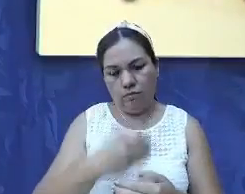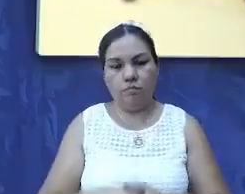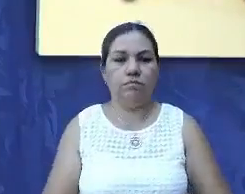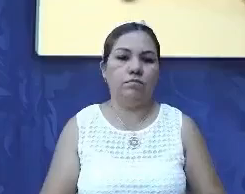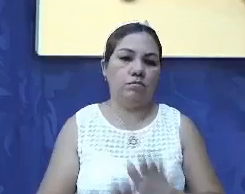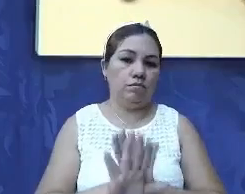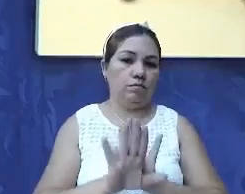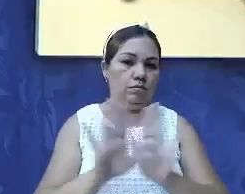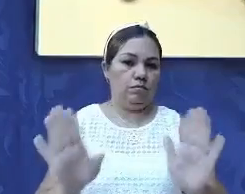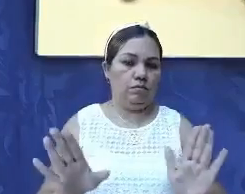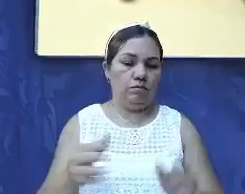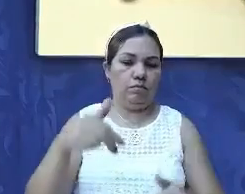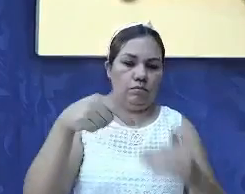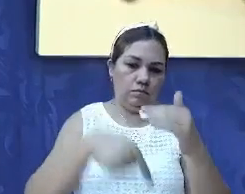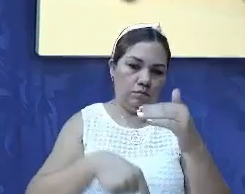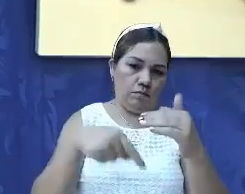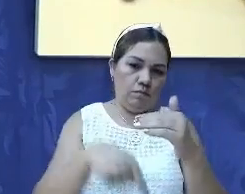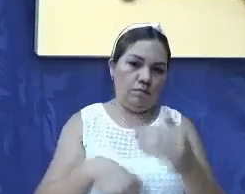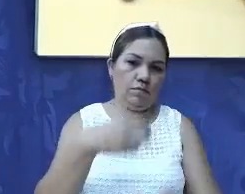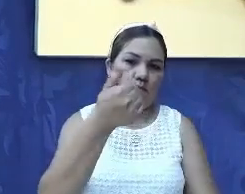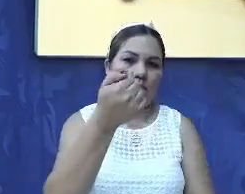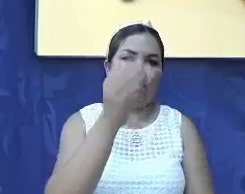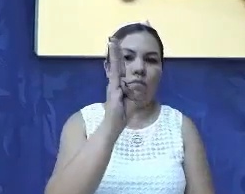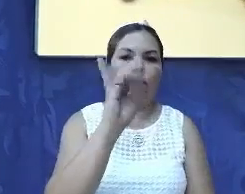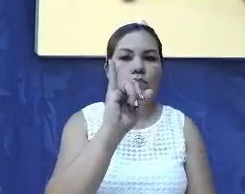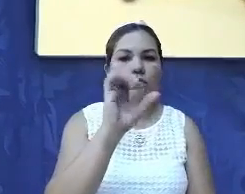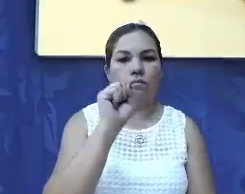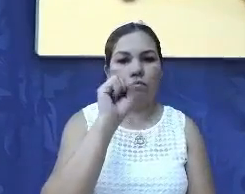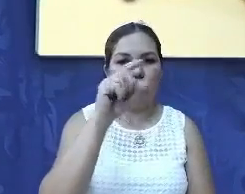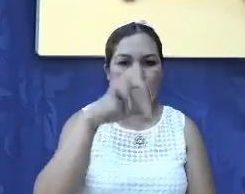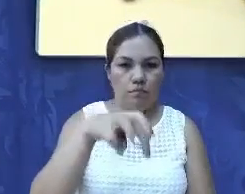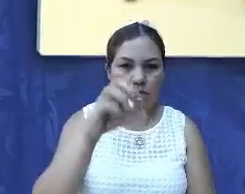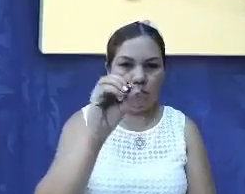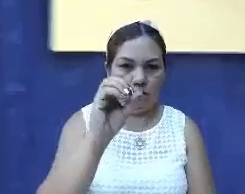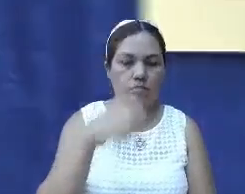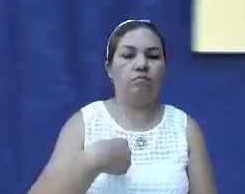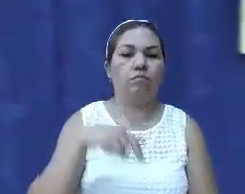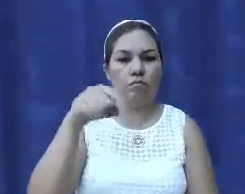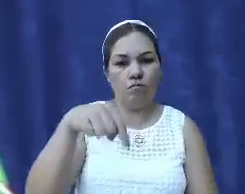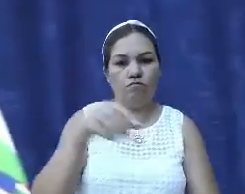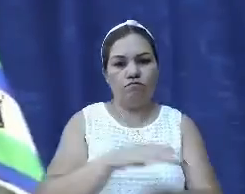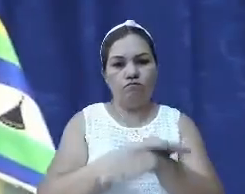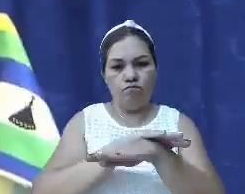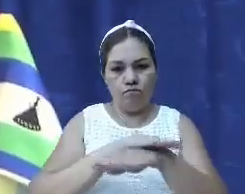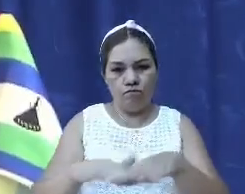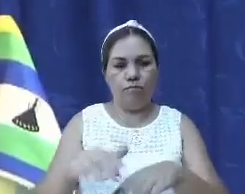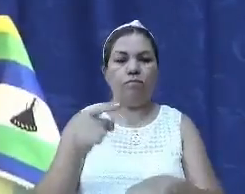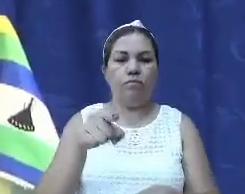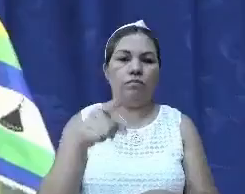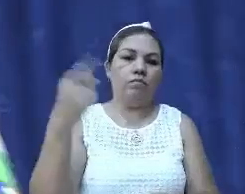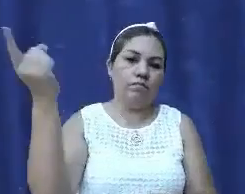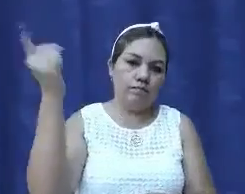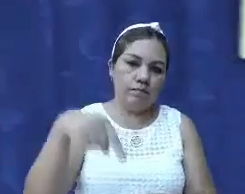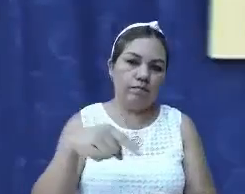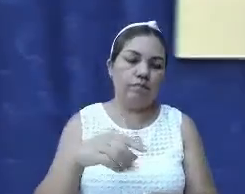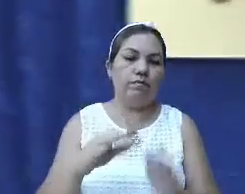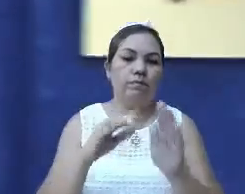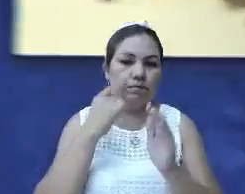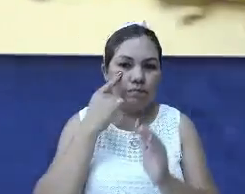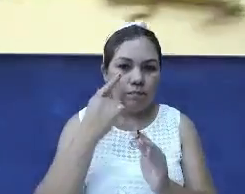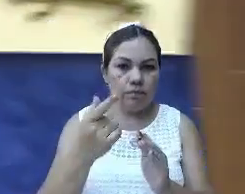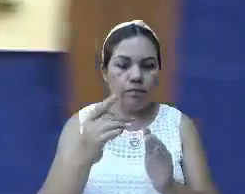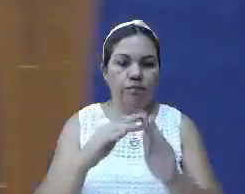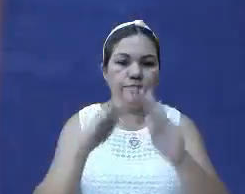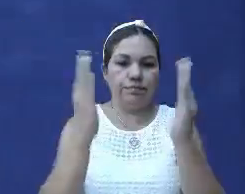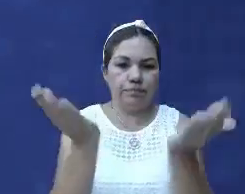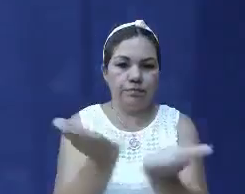que están ministrando su vida y lo está llevando a la destrucción. Pero qué bueno que hoy usted se conecta a la palabra de Dios, porque